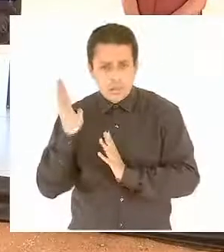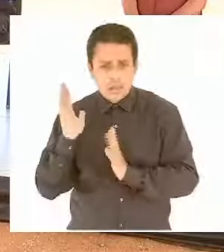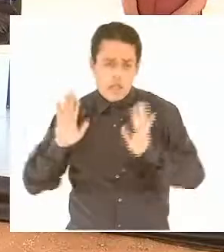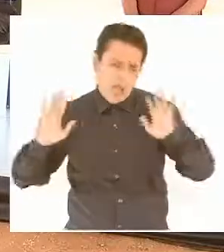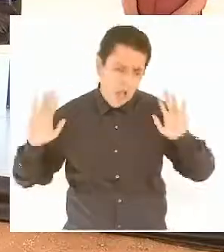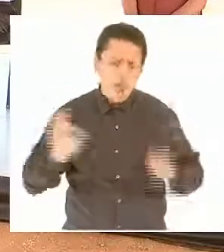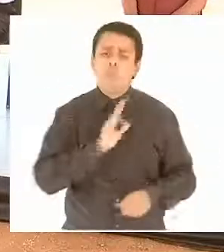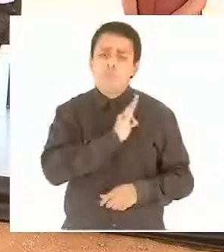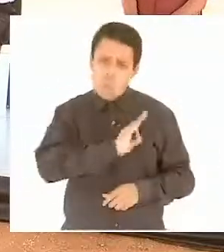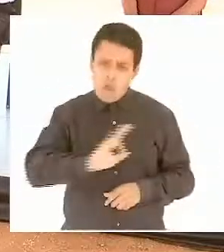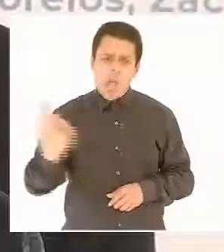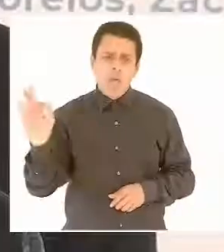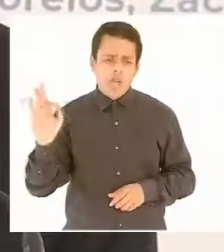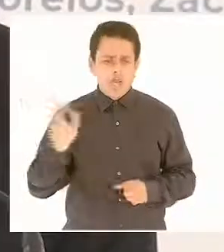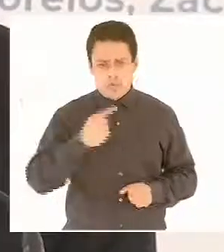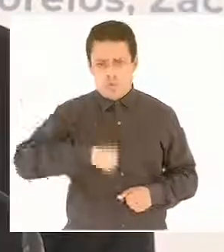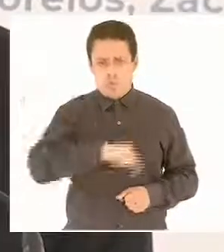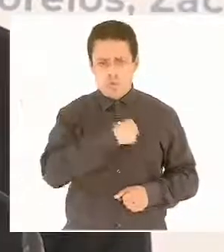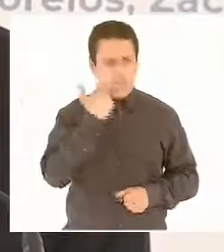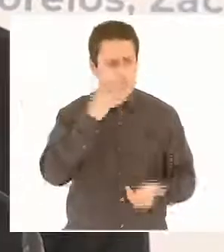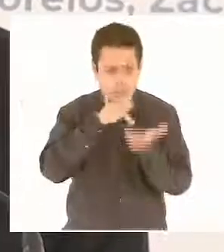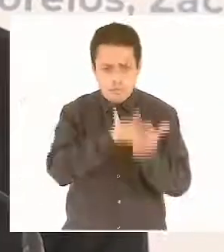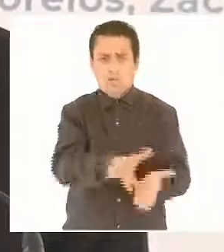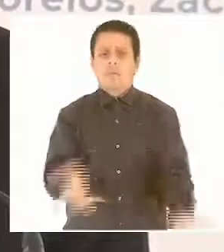que lo puedan hacer,